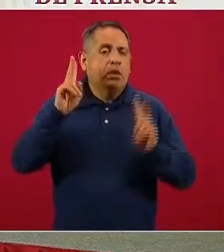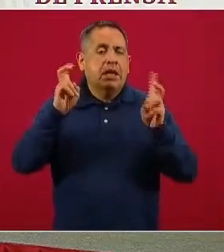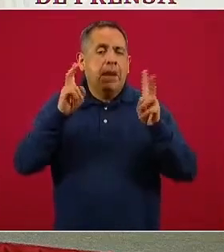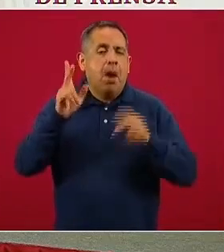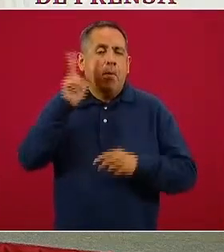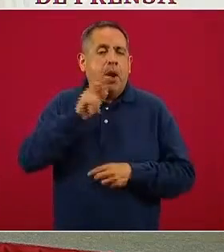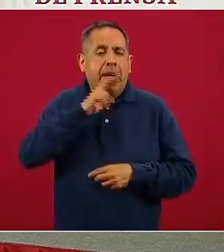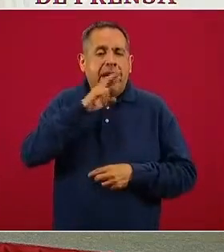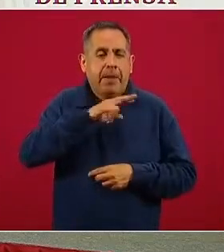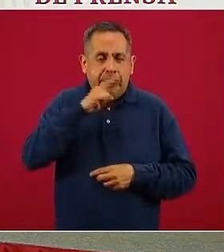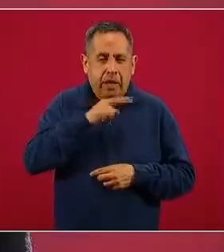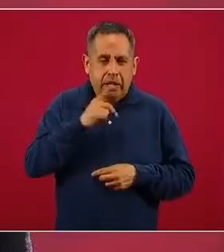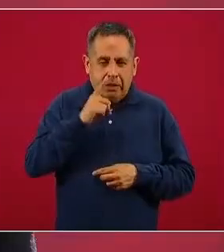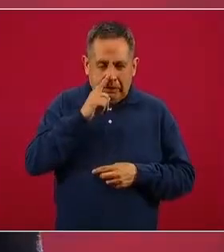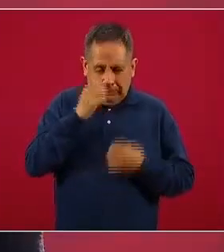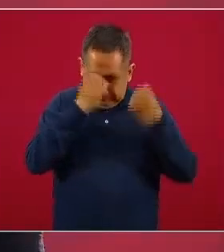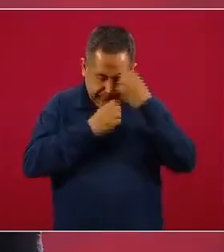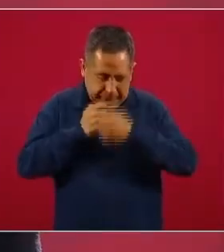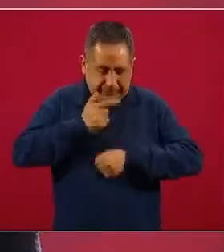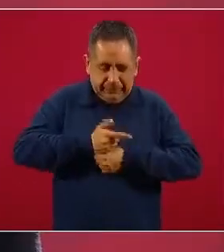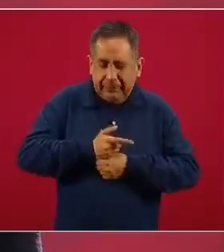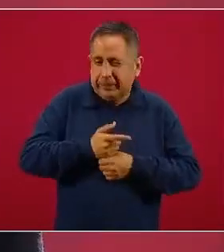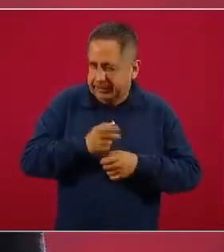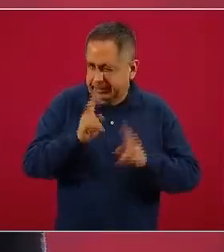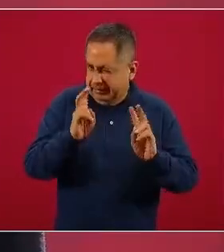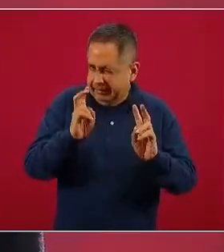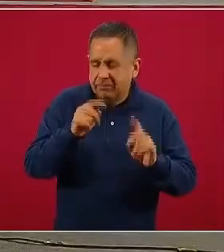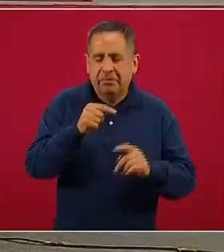que están basadas en anticuerpos,